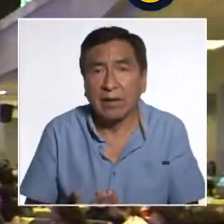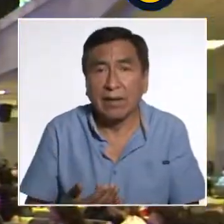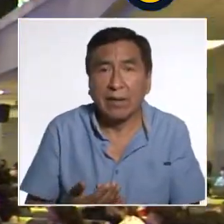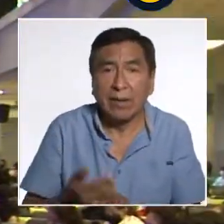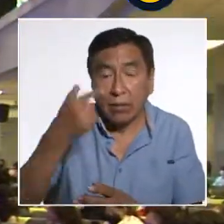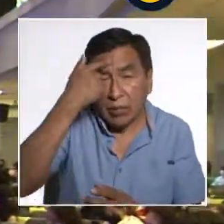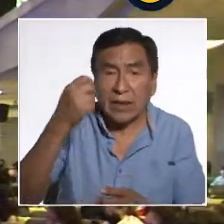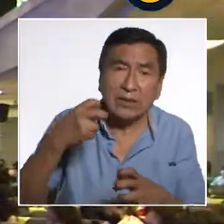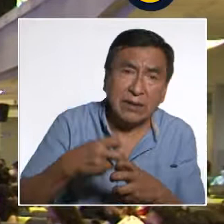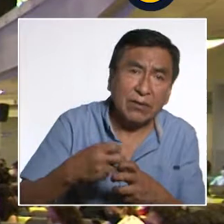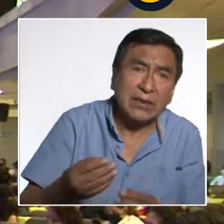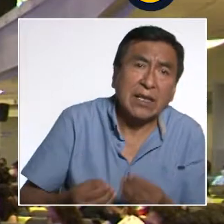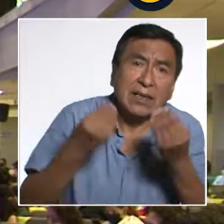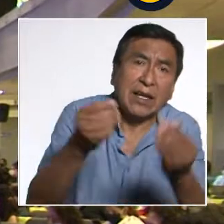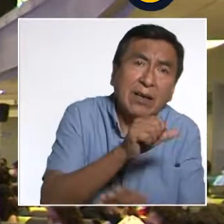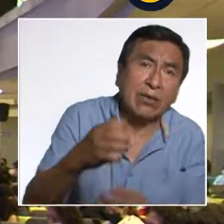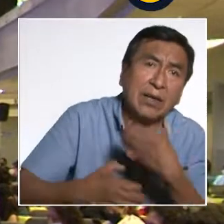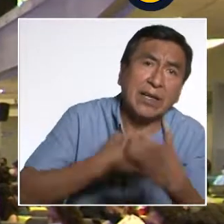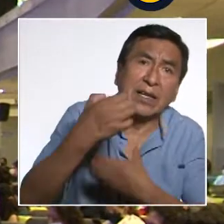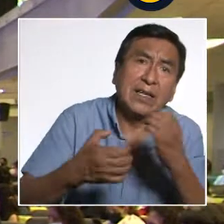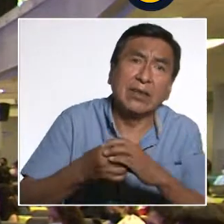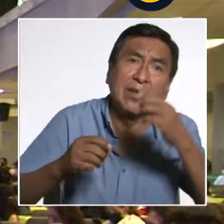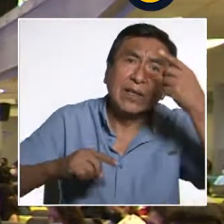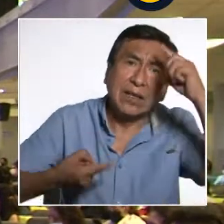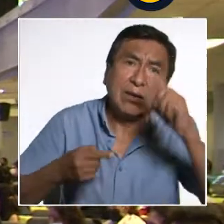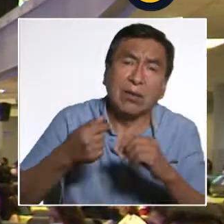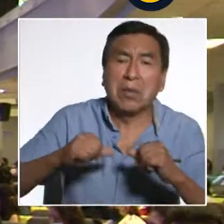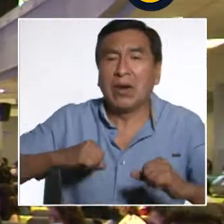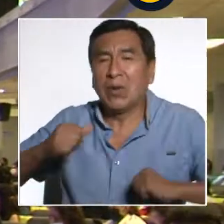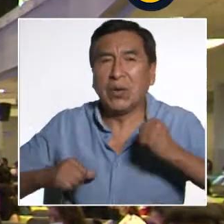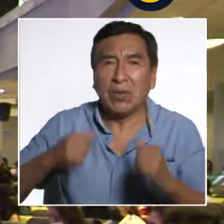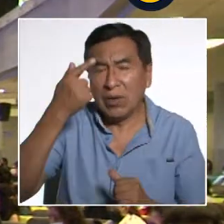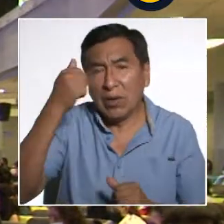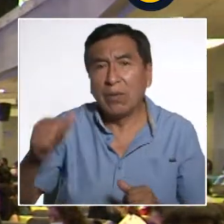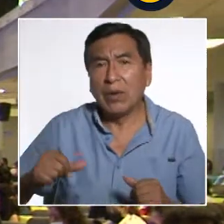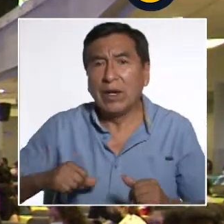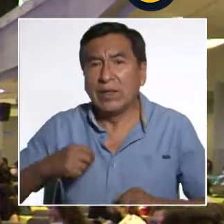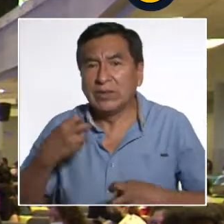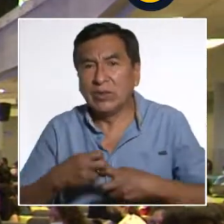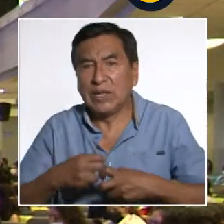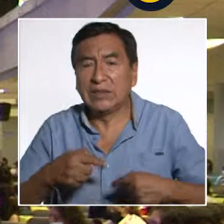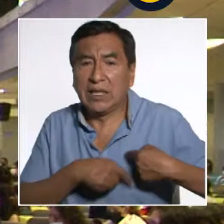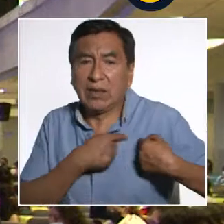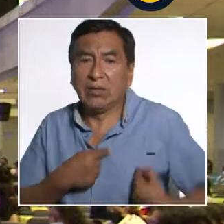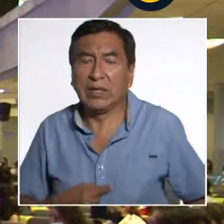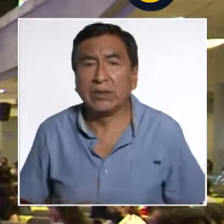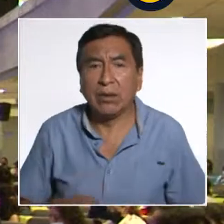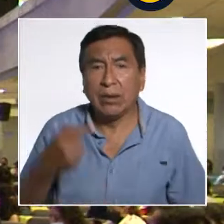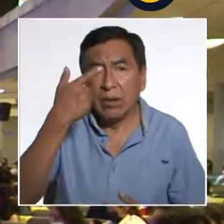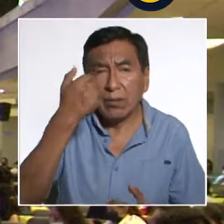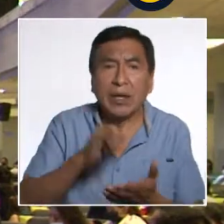nos cuesta dar un grito de dolor? Por el orgullo, por la dureza del corazón, por el qué dirán, por el miedo.